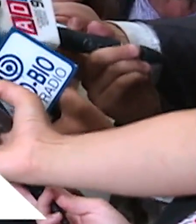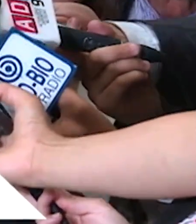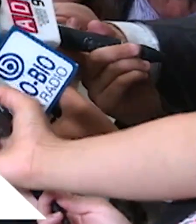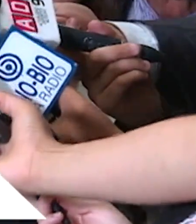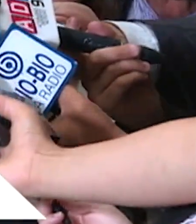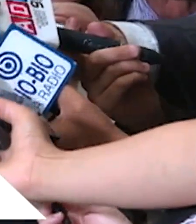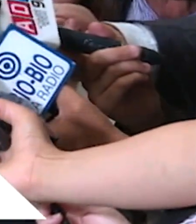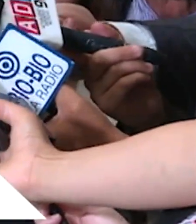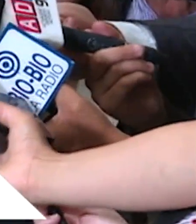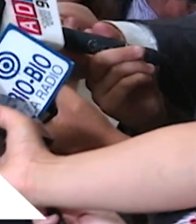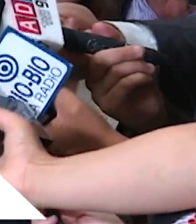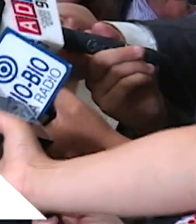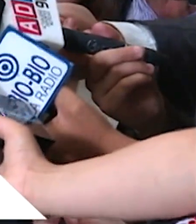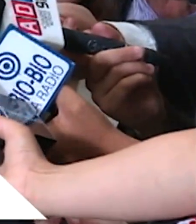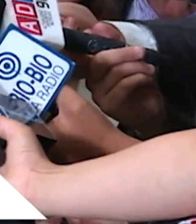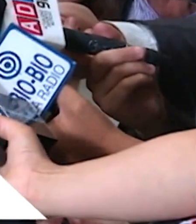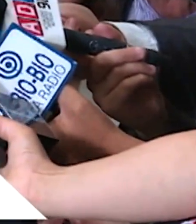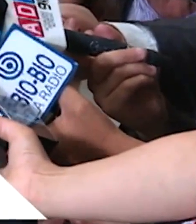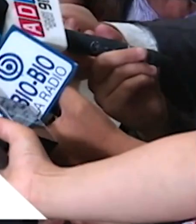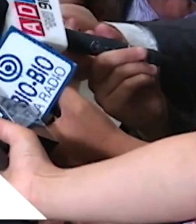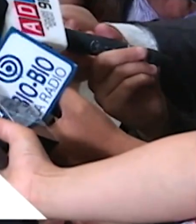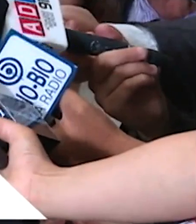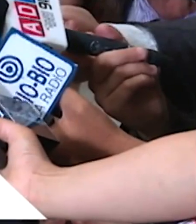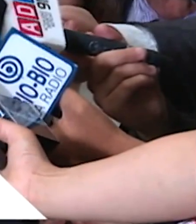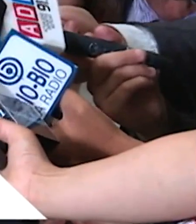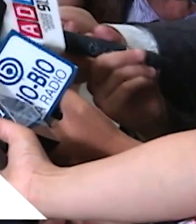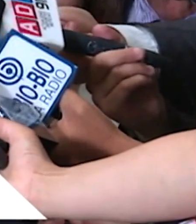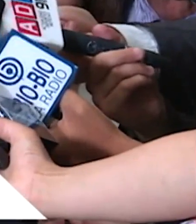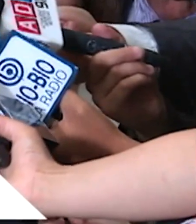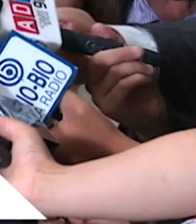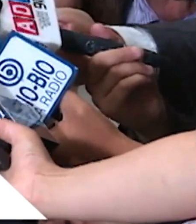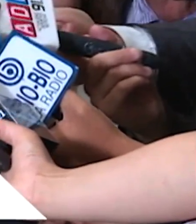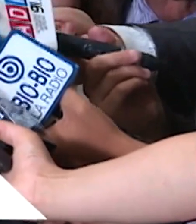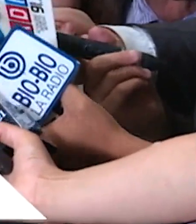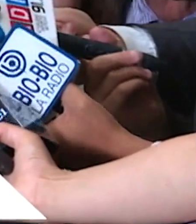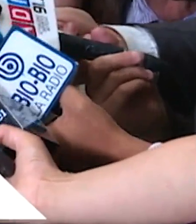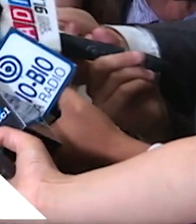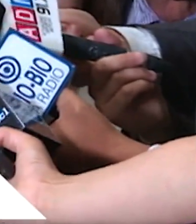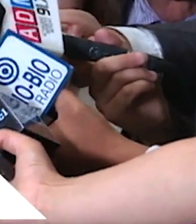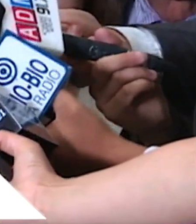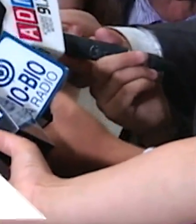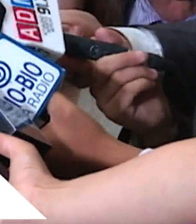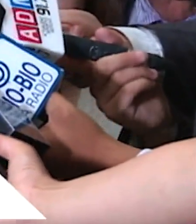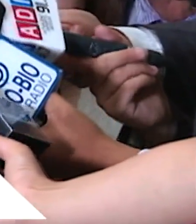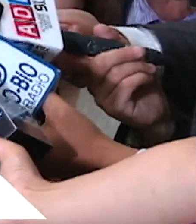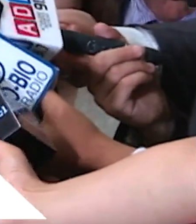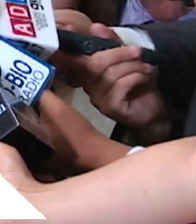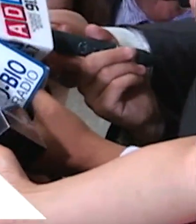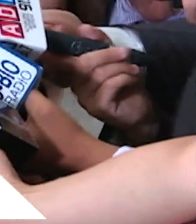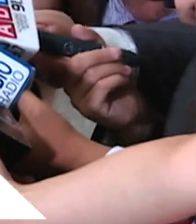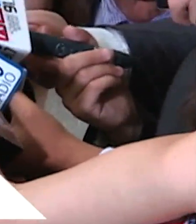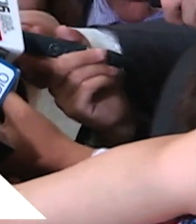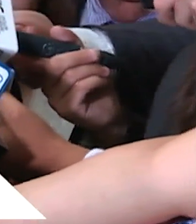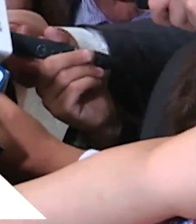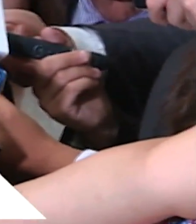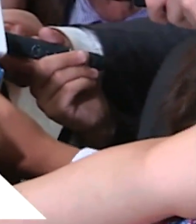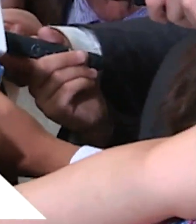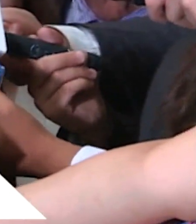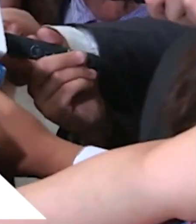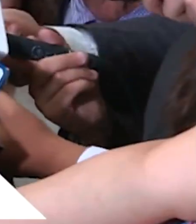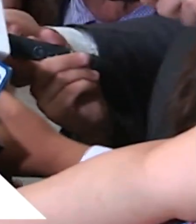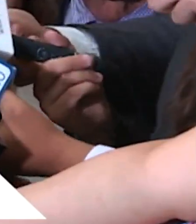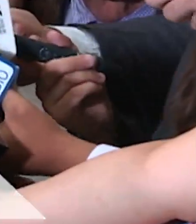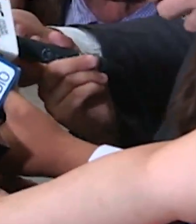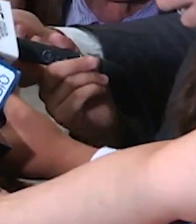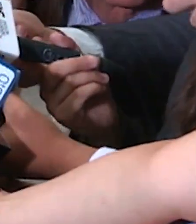mitad del año pasado inició un esfuerzo muy profundo ahí que culminó en su primera fase hoy con la entrega del informe